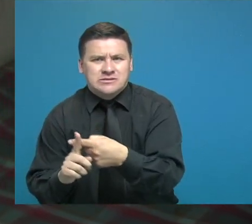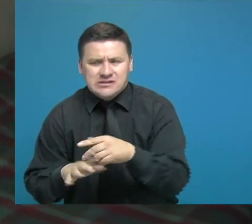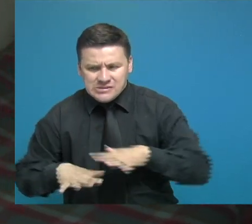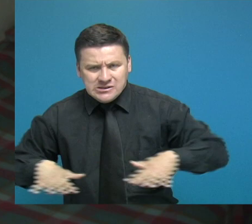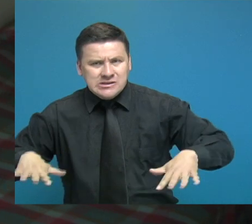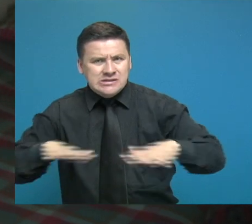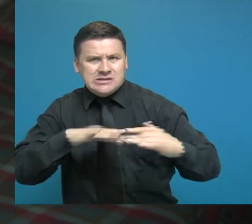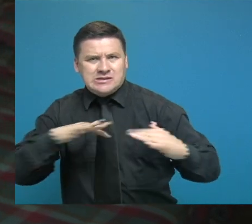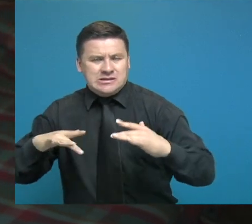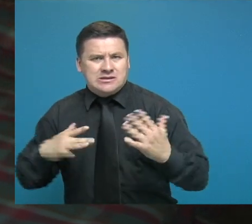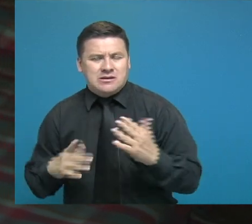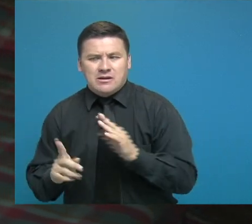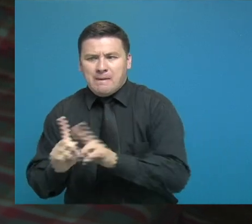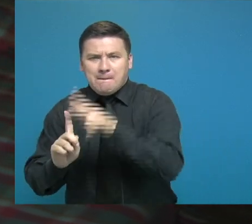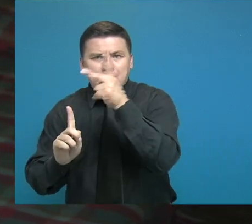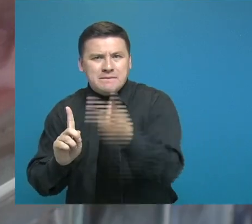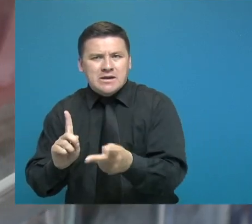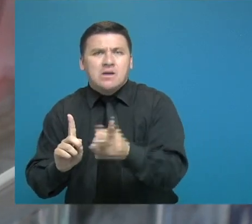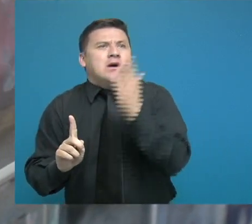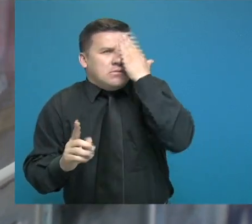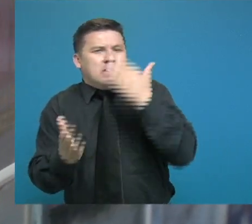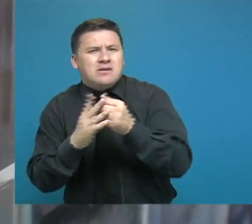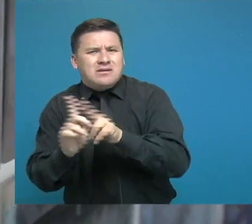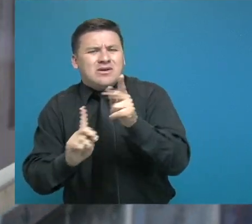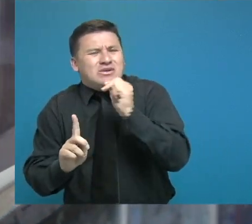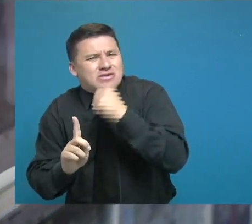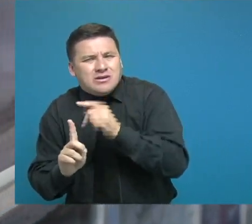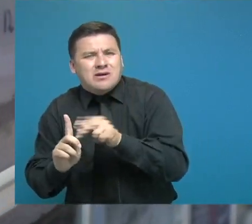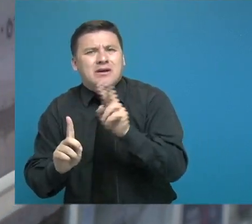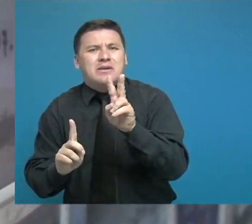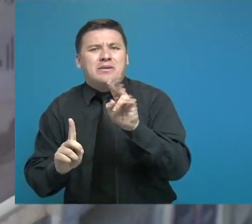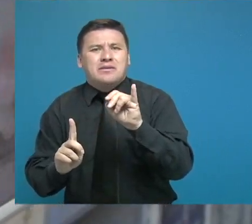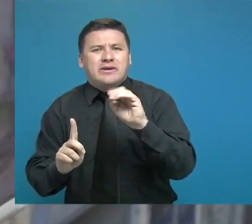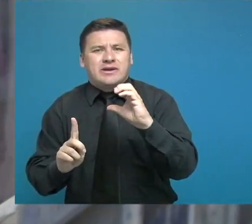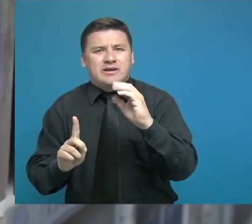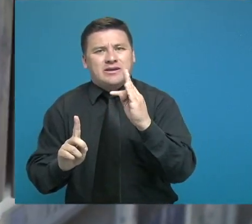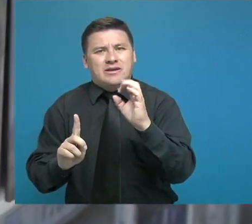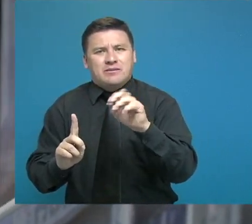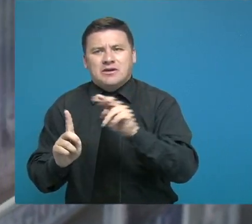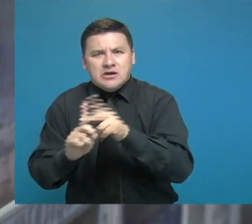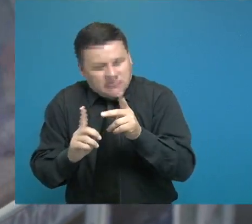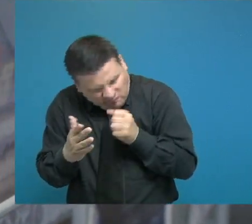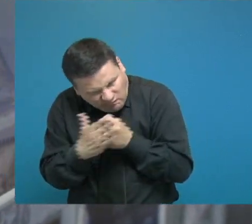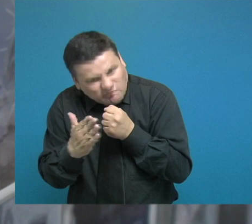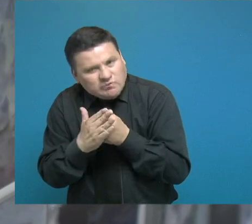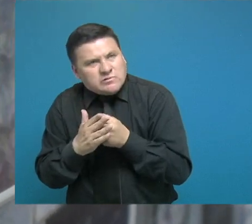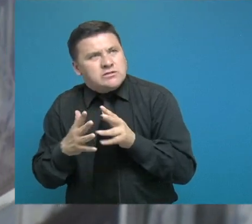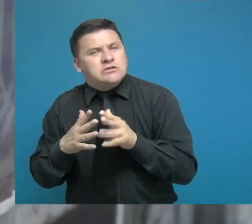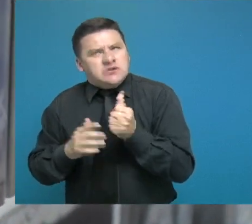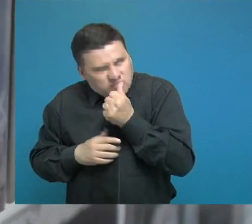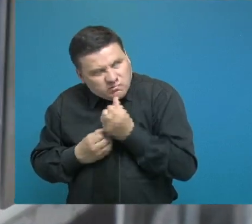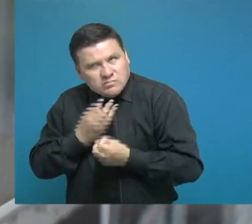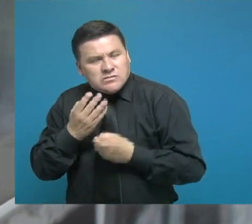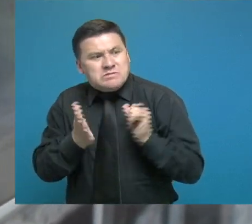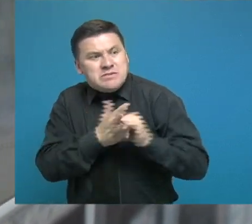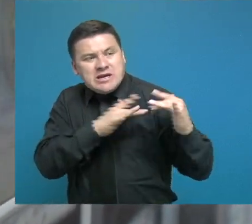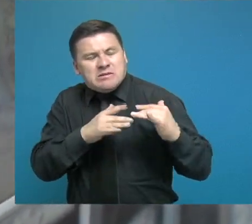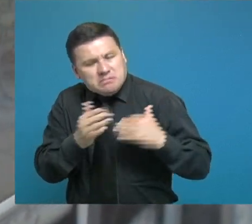todo que estamos en un conflicto armado, las víctimas hacen memoria y lo hacen incluso como una forma de resistencia a la misma guerra.